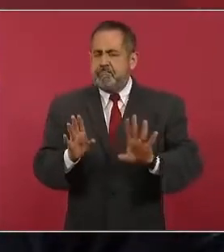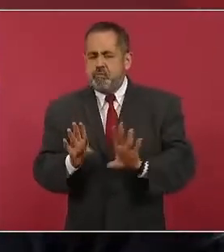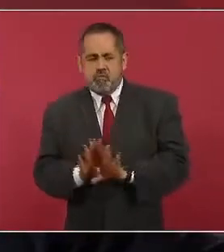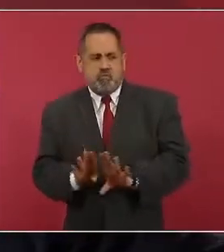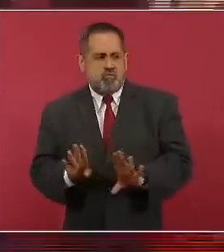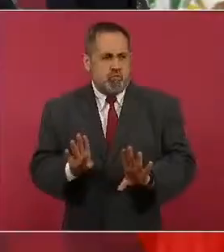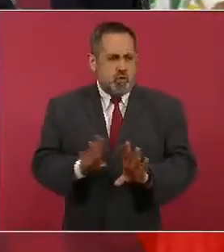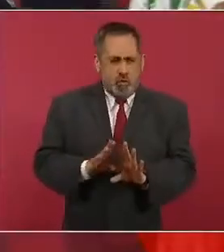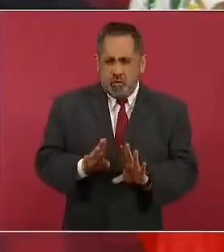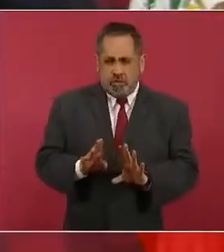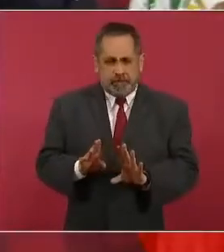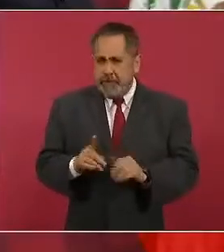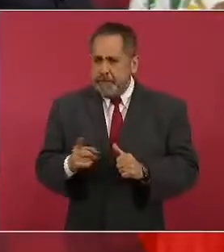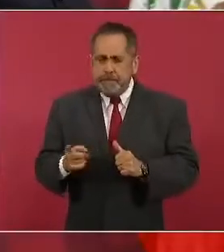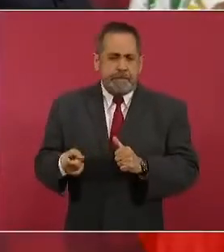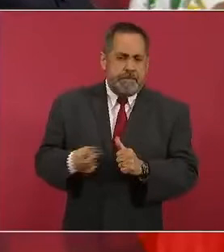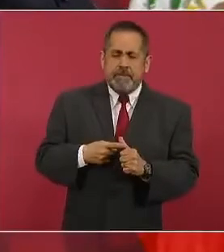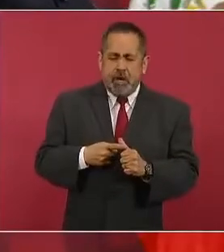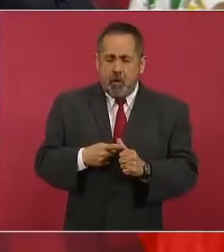saber priorizar.